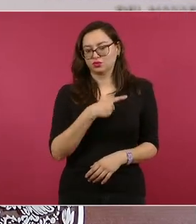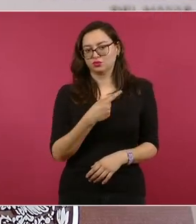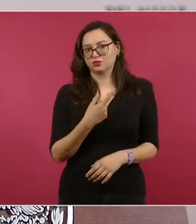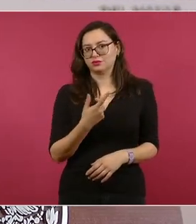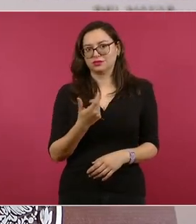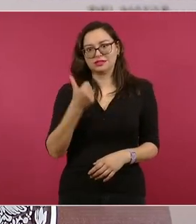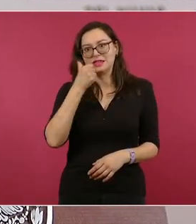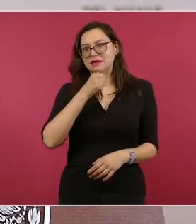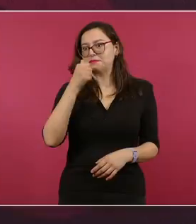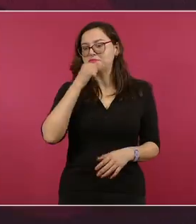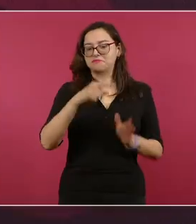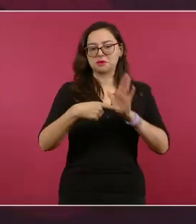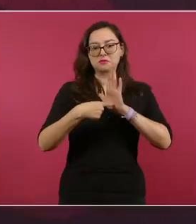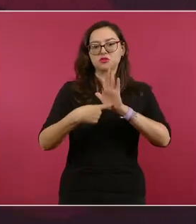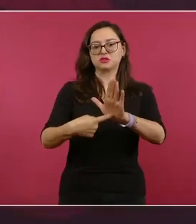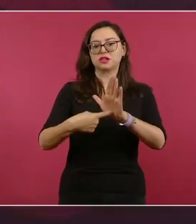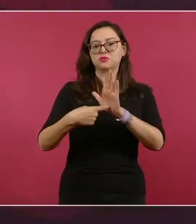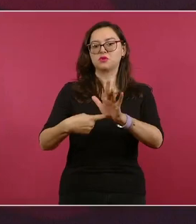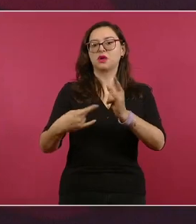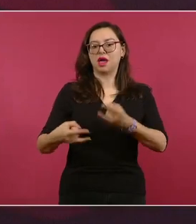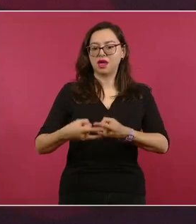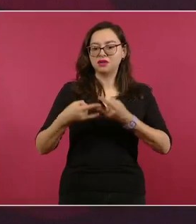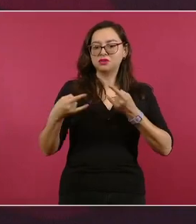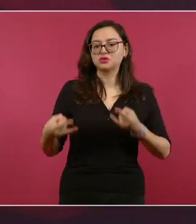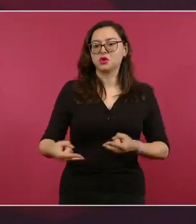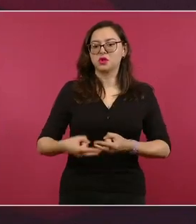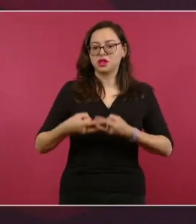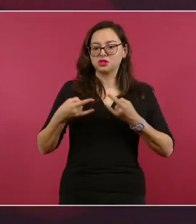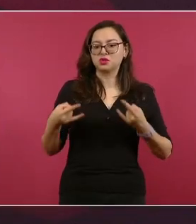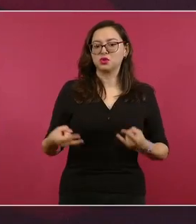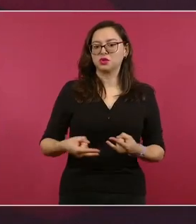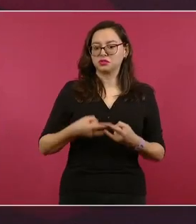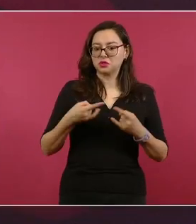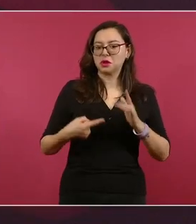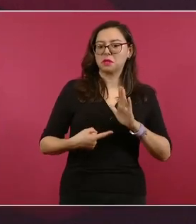historia, porque la historia de México es